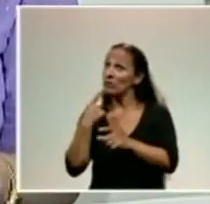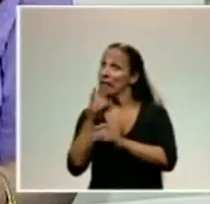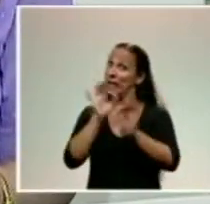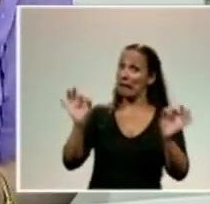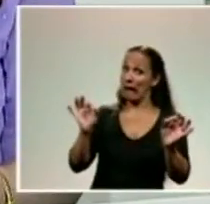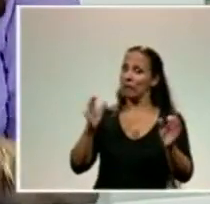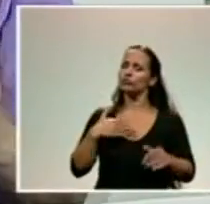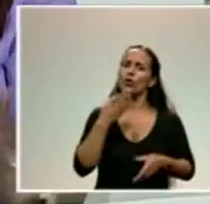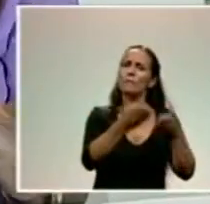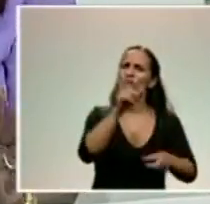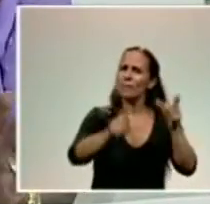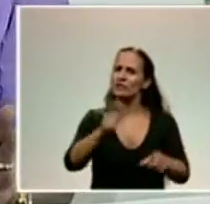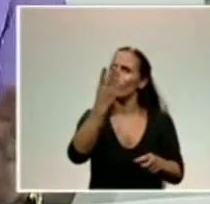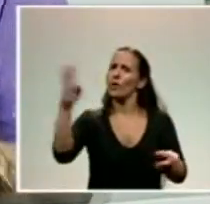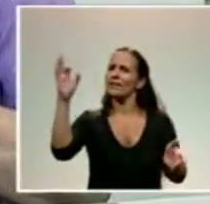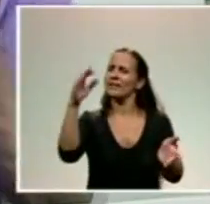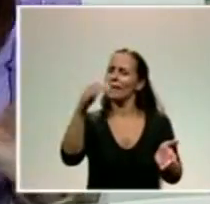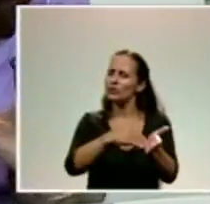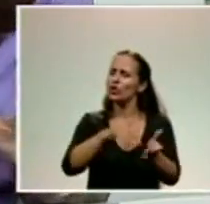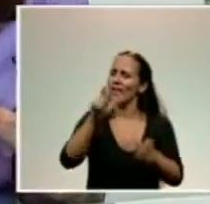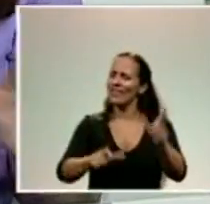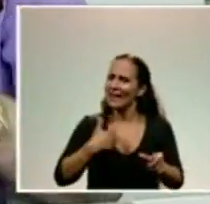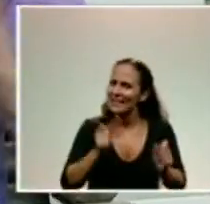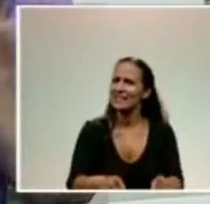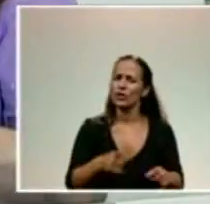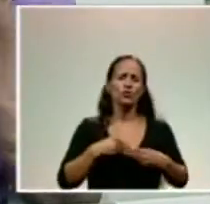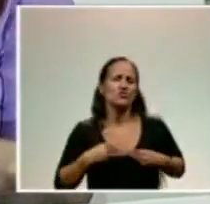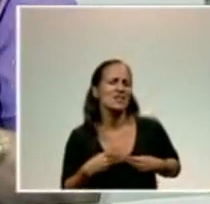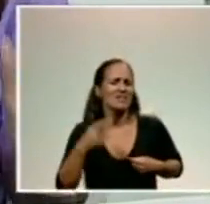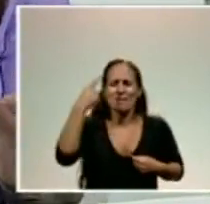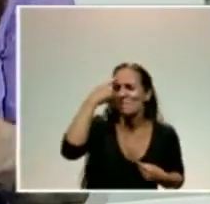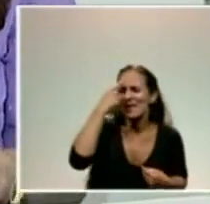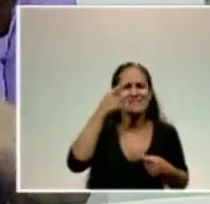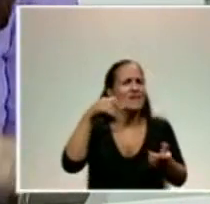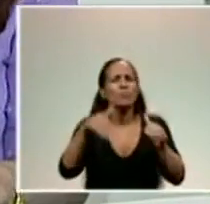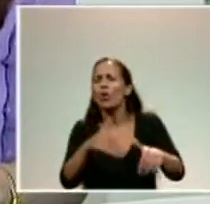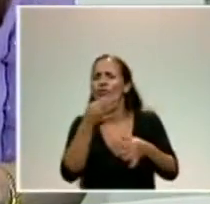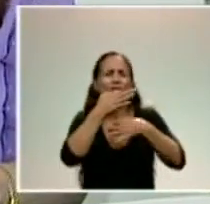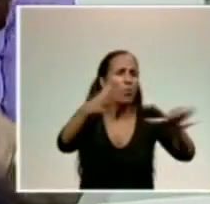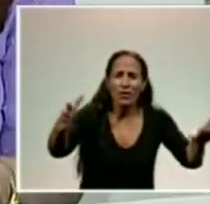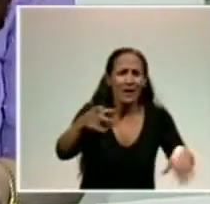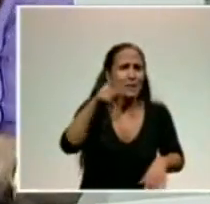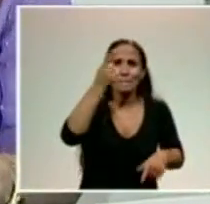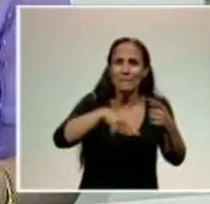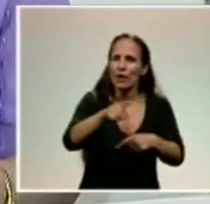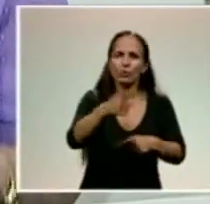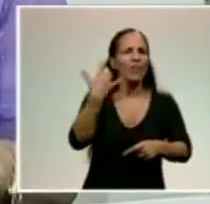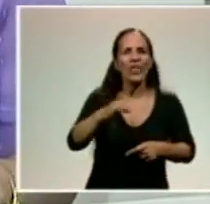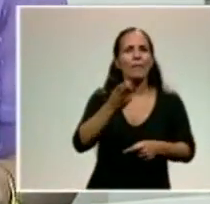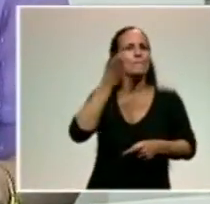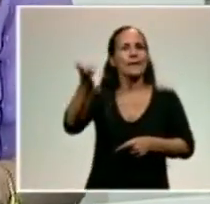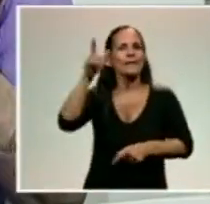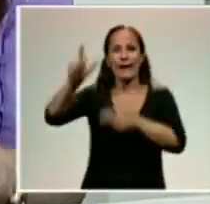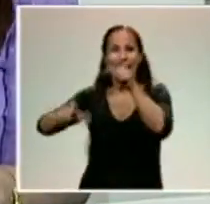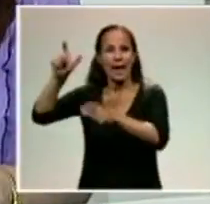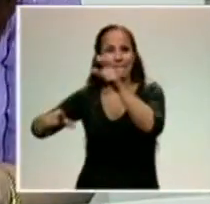de argentinos, piensen como piensen, sienten como sienten y voten a quien vayan a votar, que exijan que todos los candidatos y